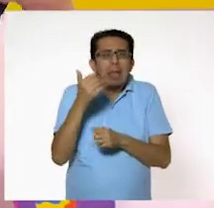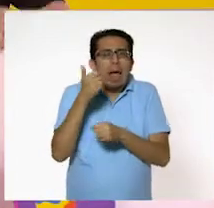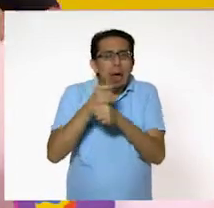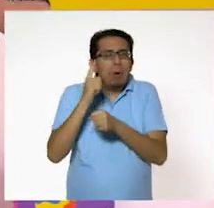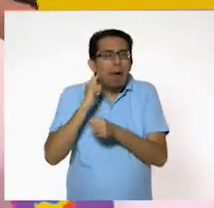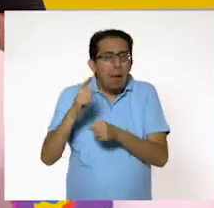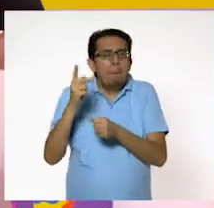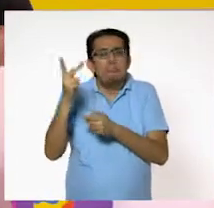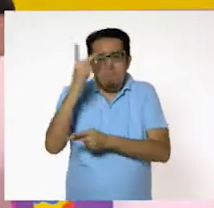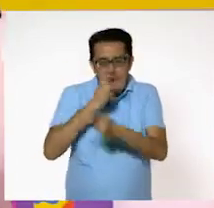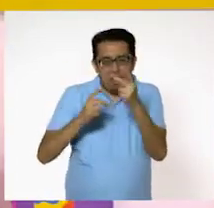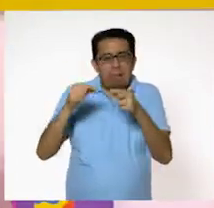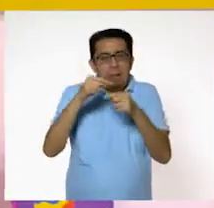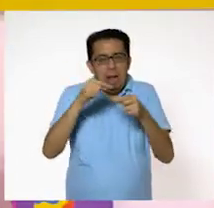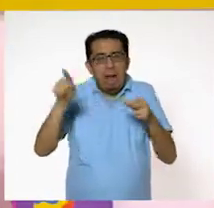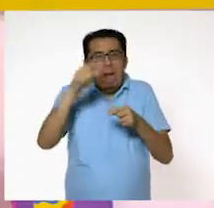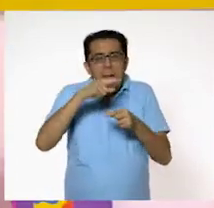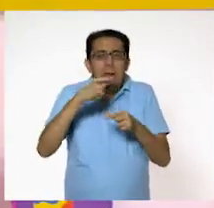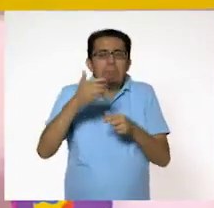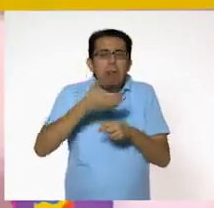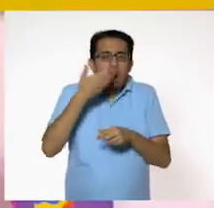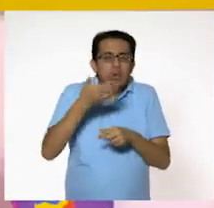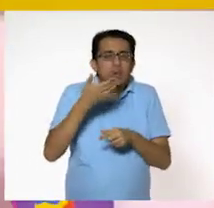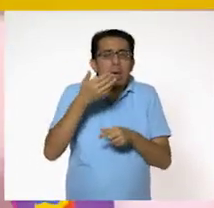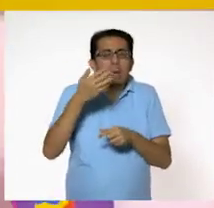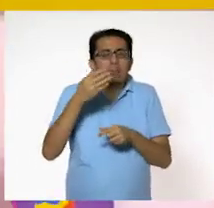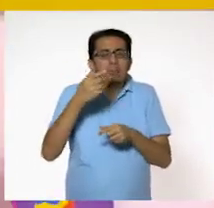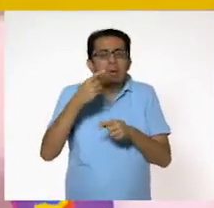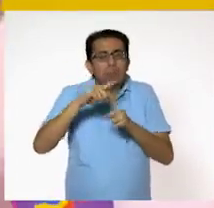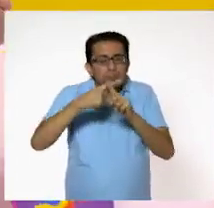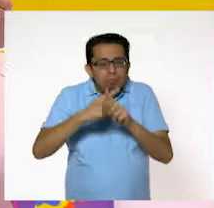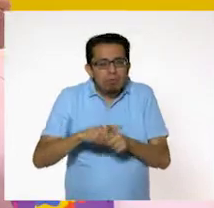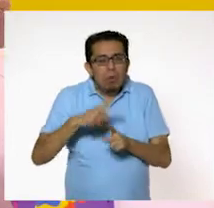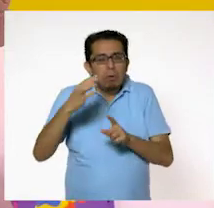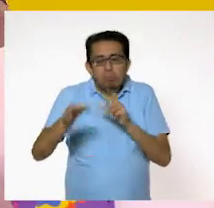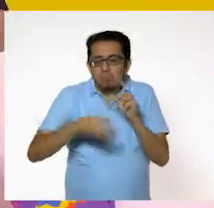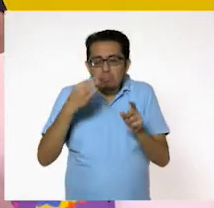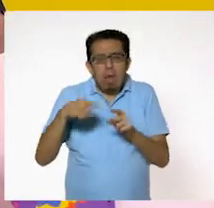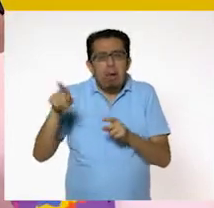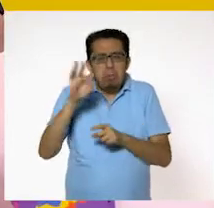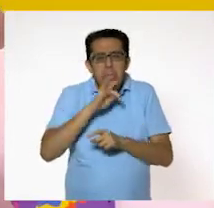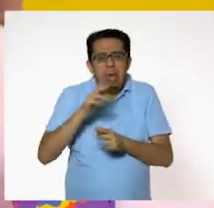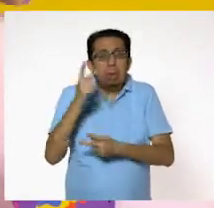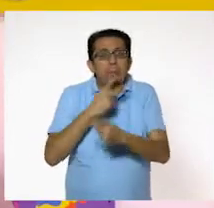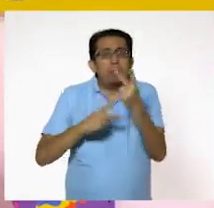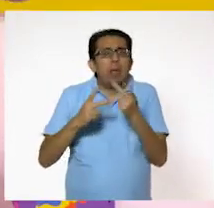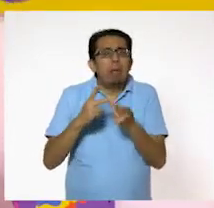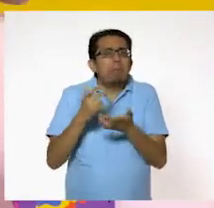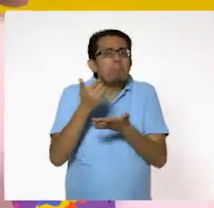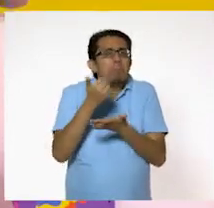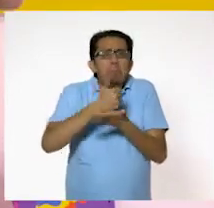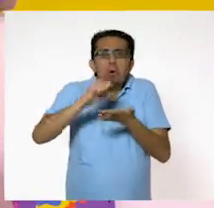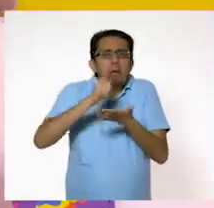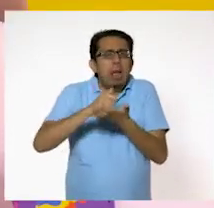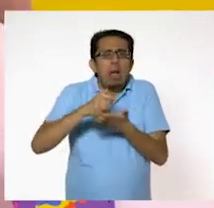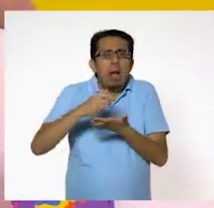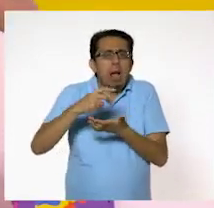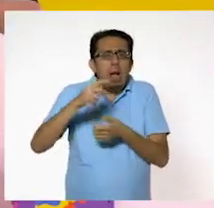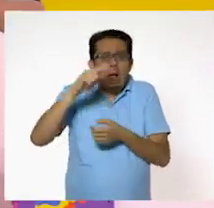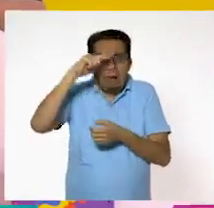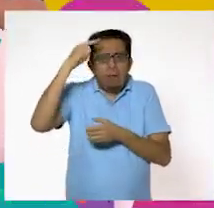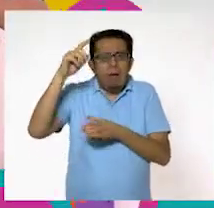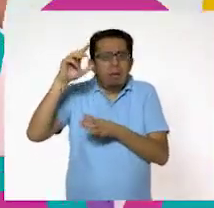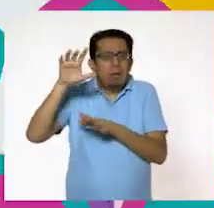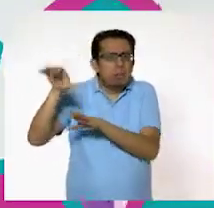ellas tejen y surcen y todo. Ahí puedes conseguir el listón. Una botella fácil de conseguir. Y miren qué bonito cuando yo